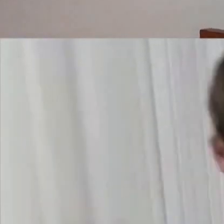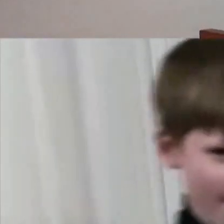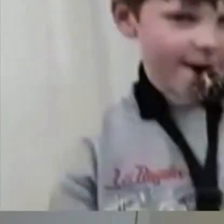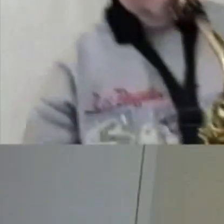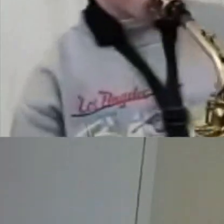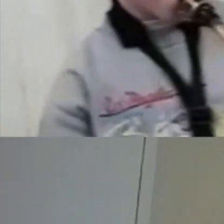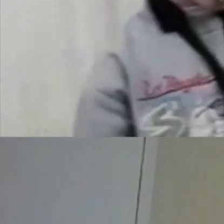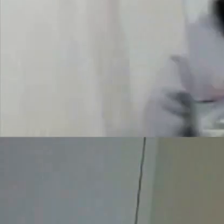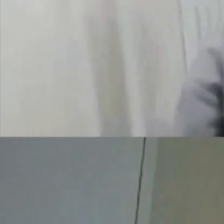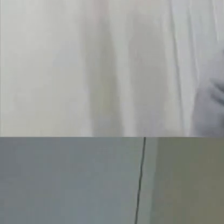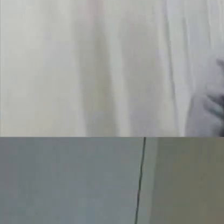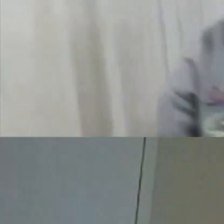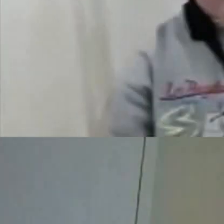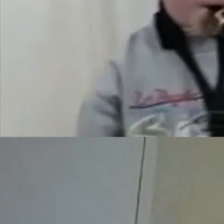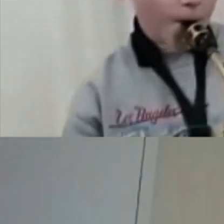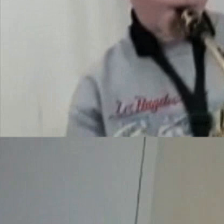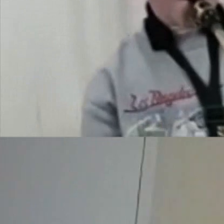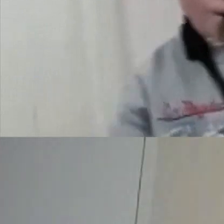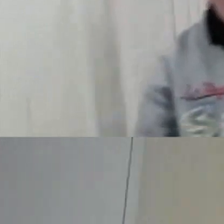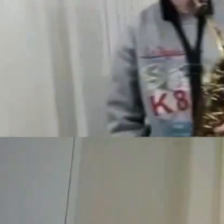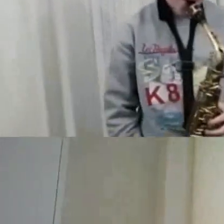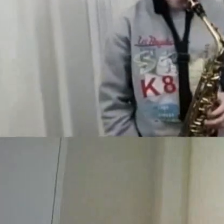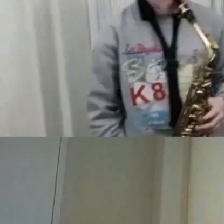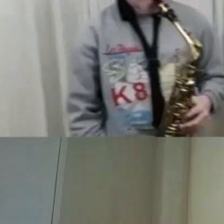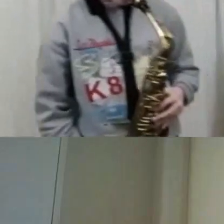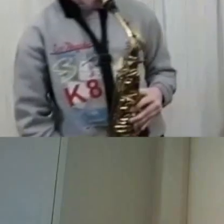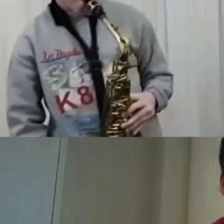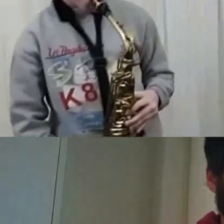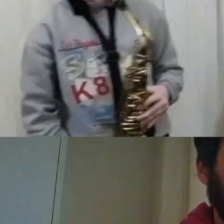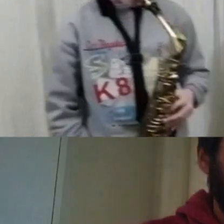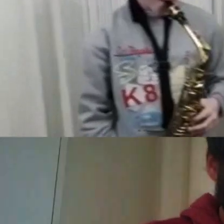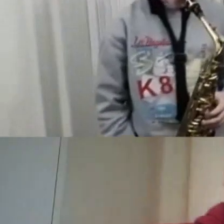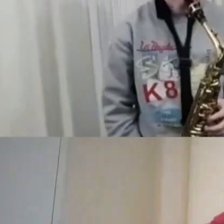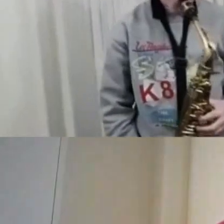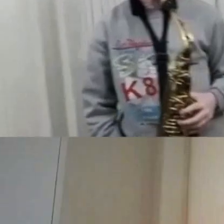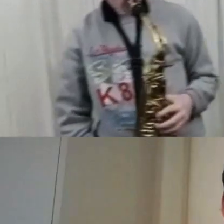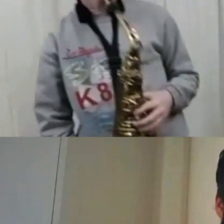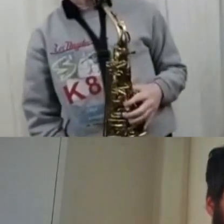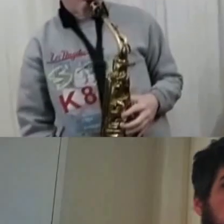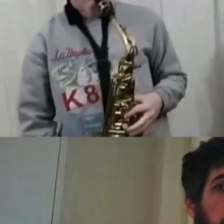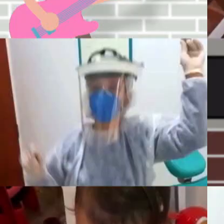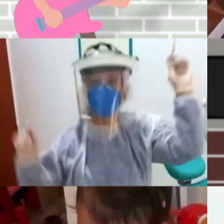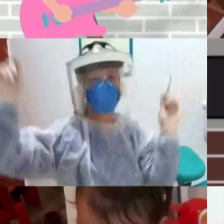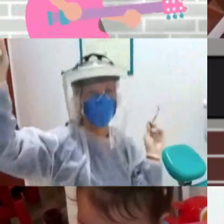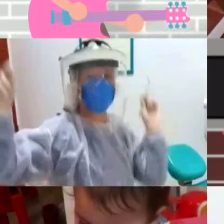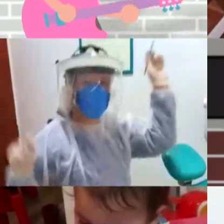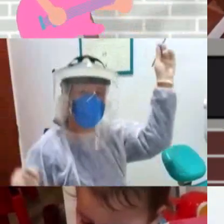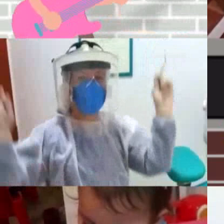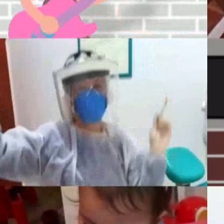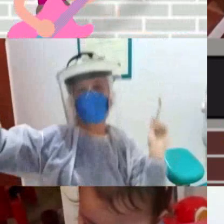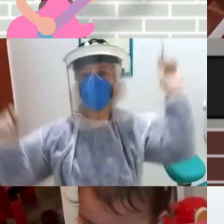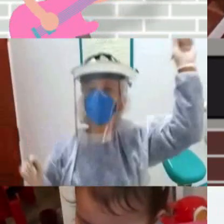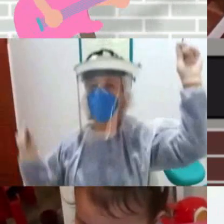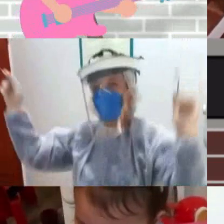Esquel. Tu credencial en el celu, eso sí que está bien. Sumate a Prevención, Salud, elegí bien.